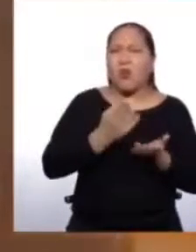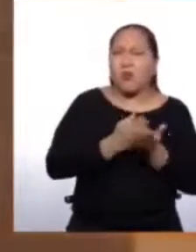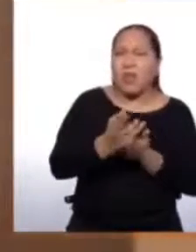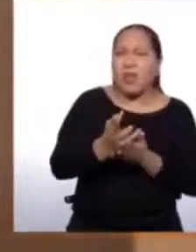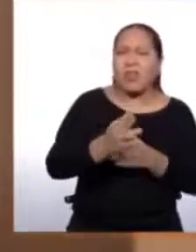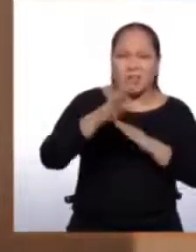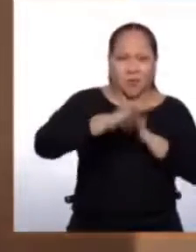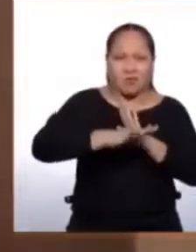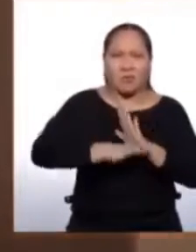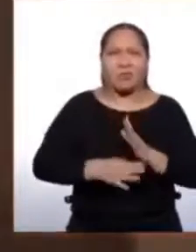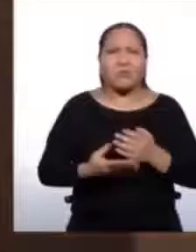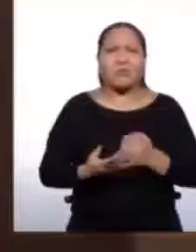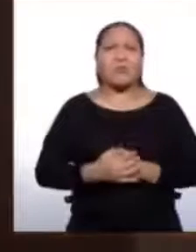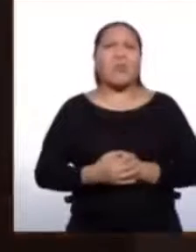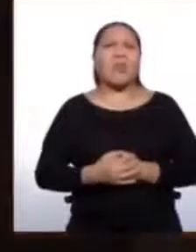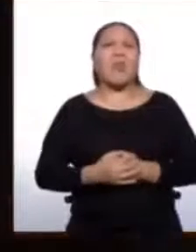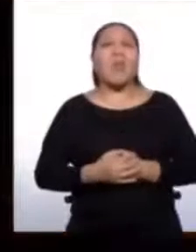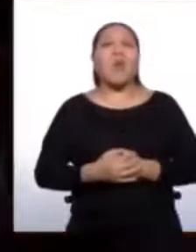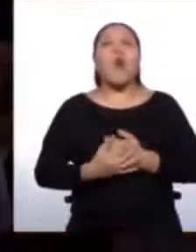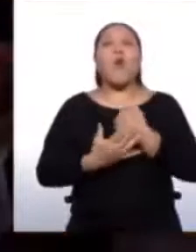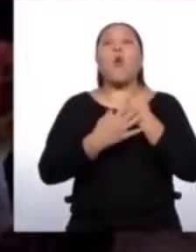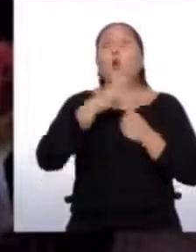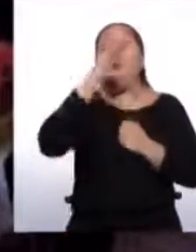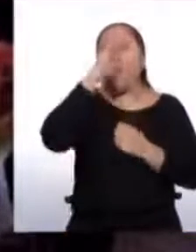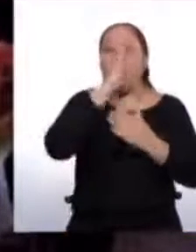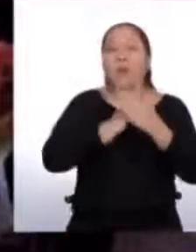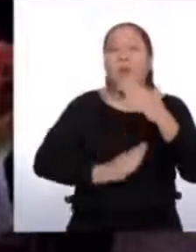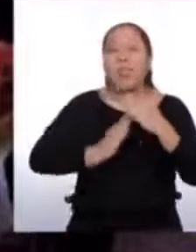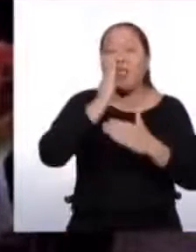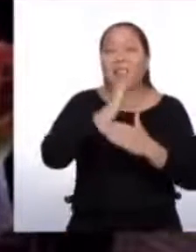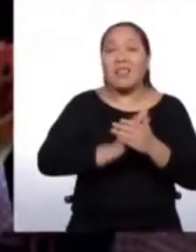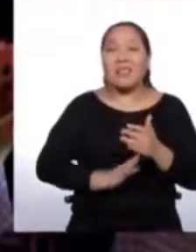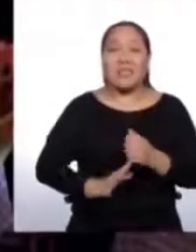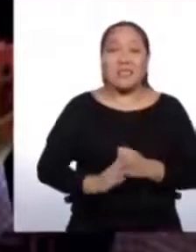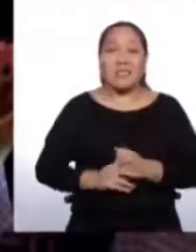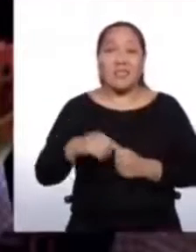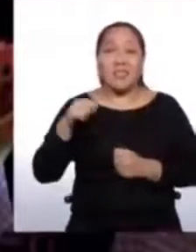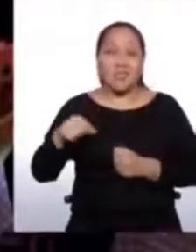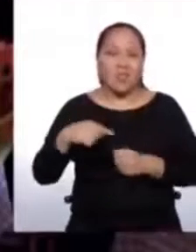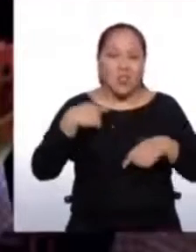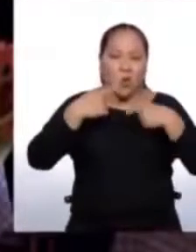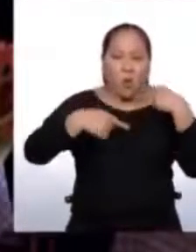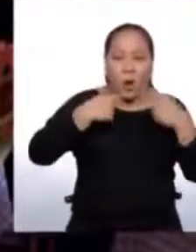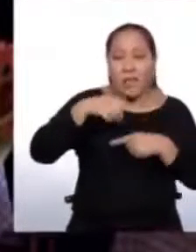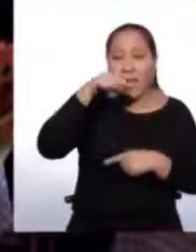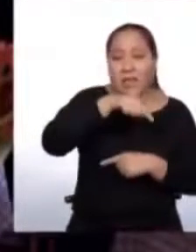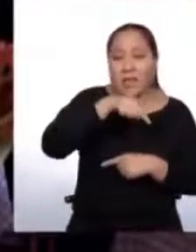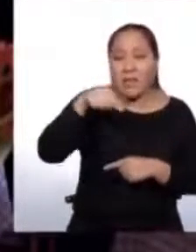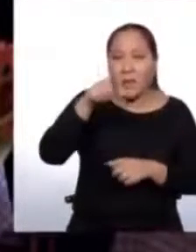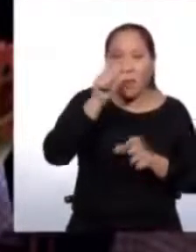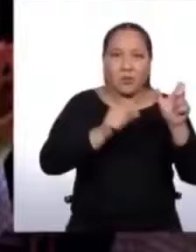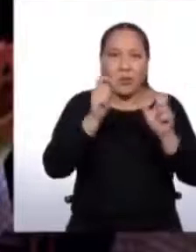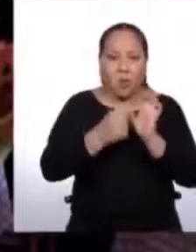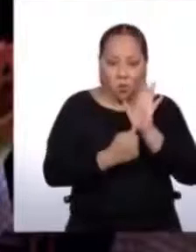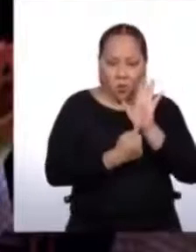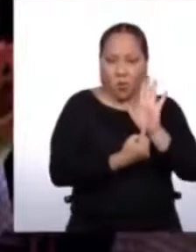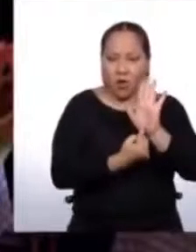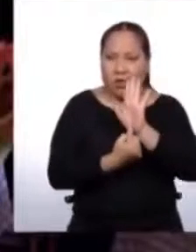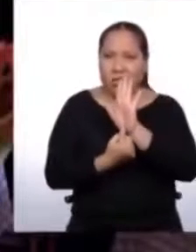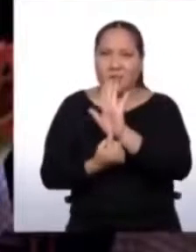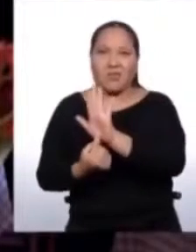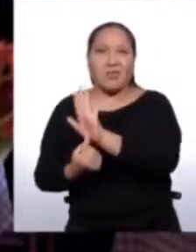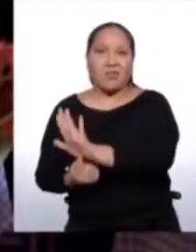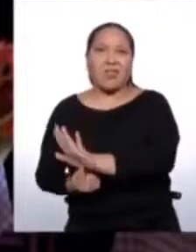marginales. Digamos que lo poco que cuentan en estos relatos es algo que los define, ¿no? Que los ilumina, que nos muestra para